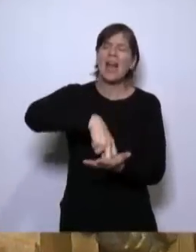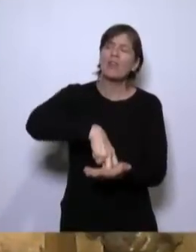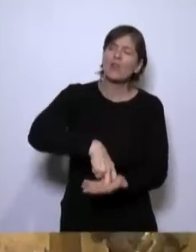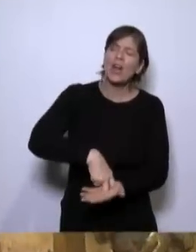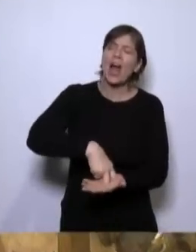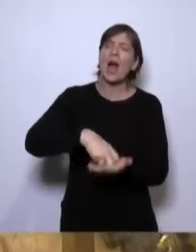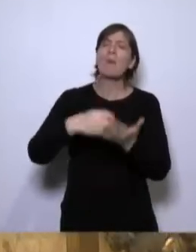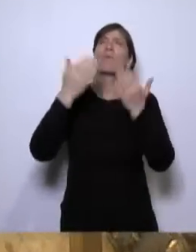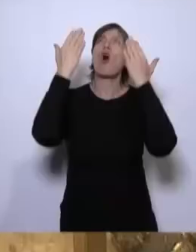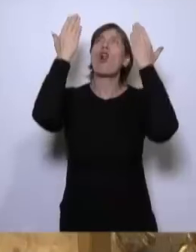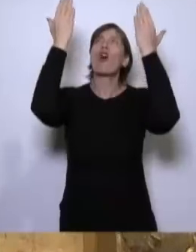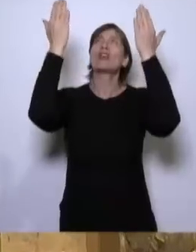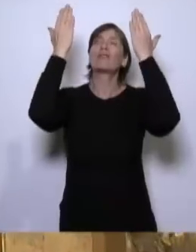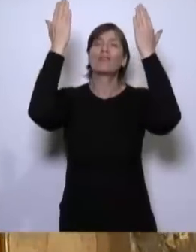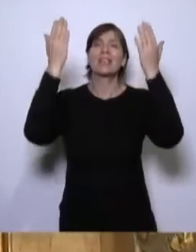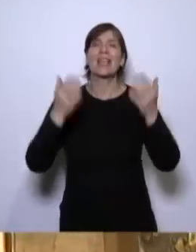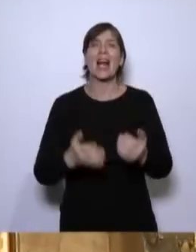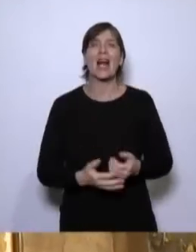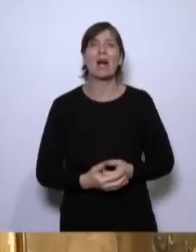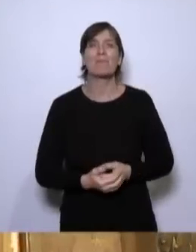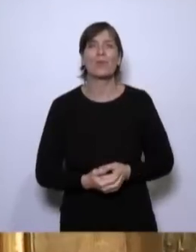bendecimos, te adoramos,